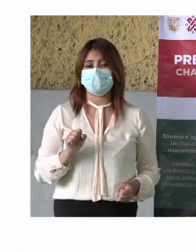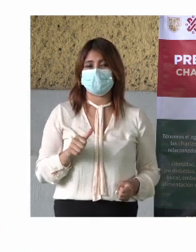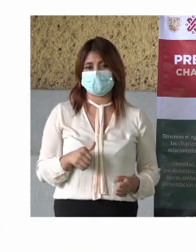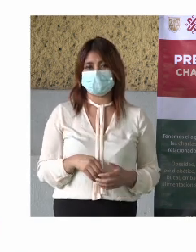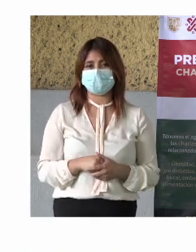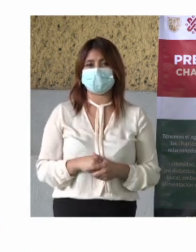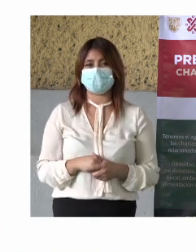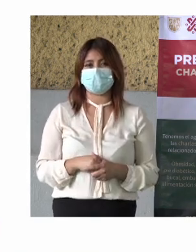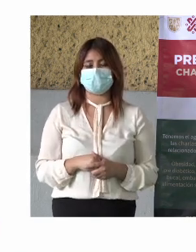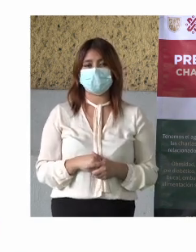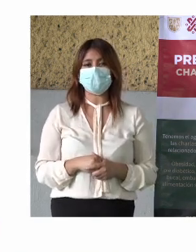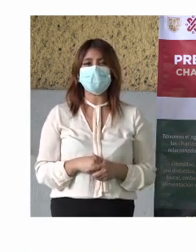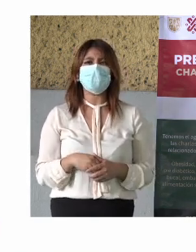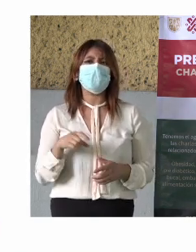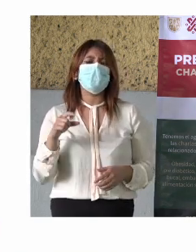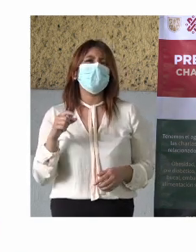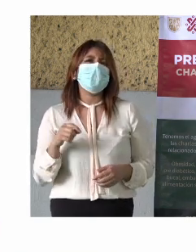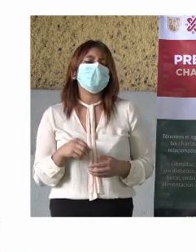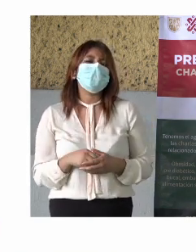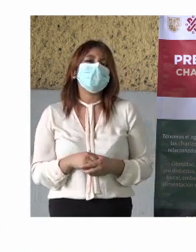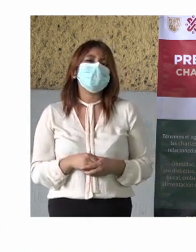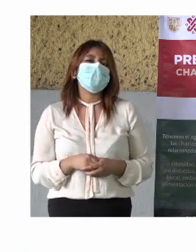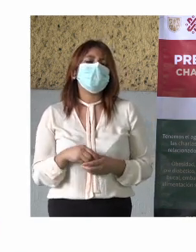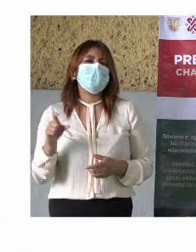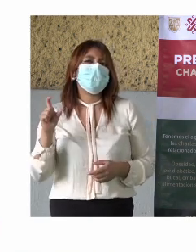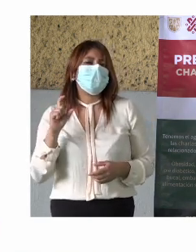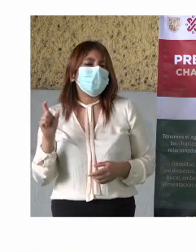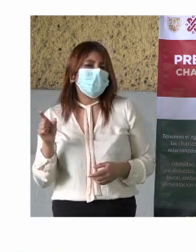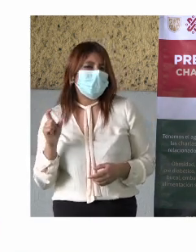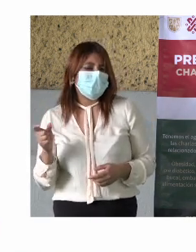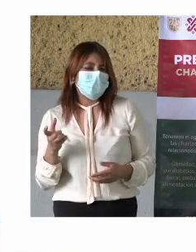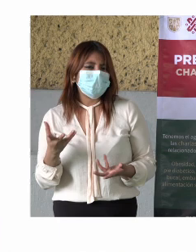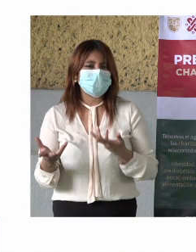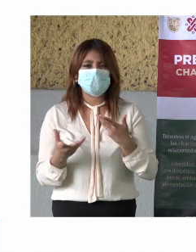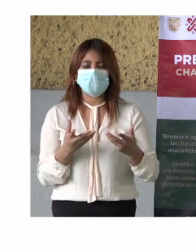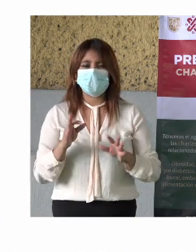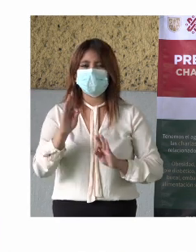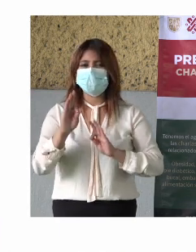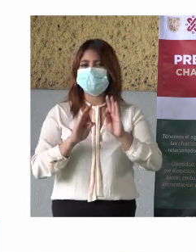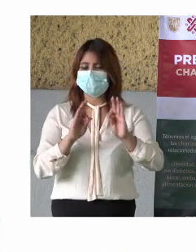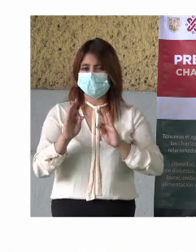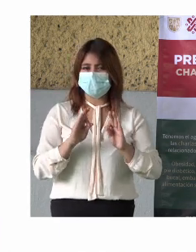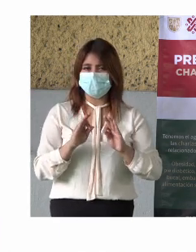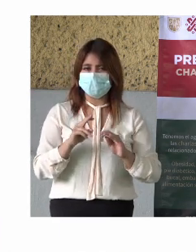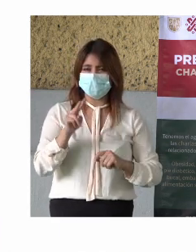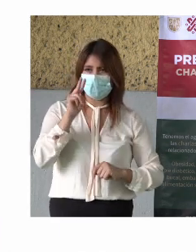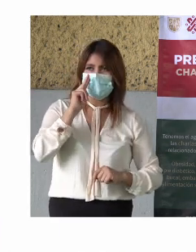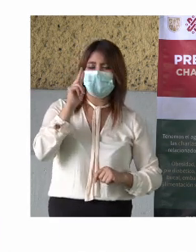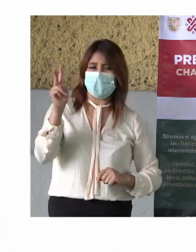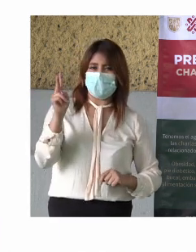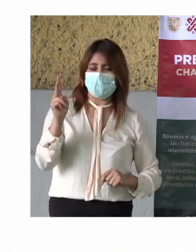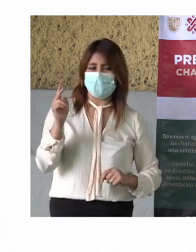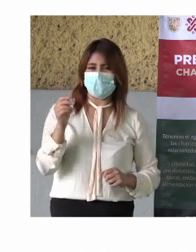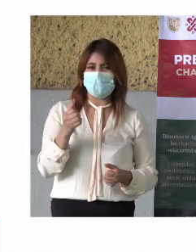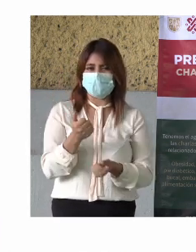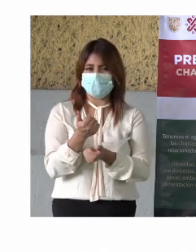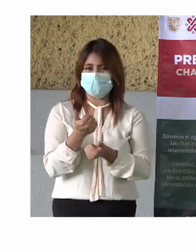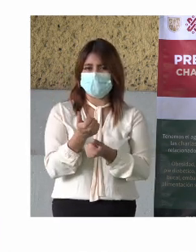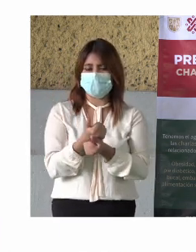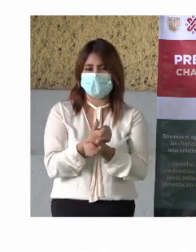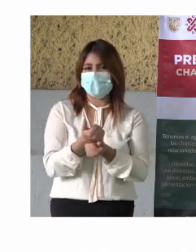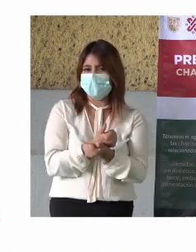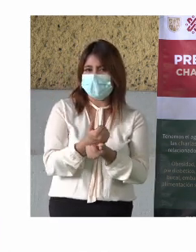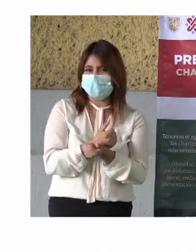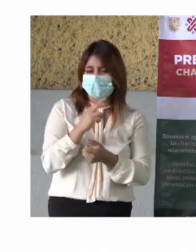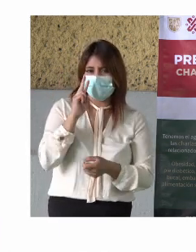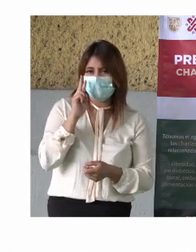tenemos tratamiento con metformina, algo muy importante es que si se dan cuenta, en el cuadro amarillo dice que aumenta la sensibilidad a